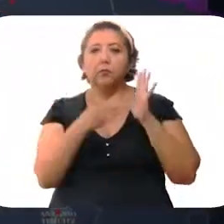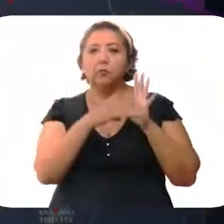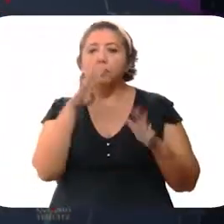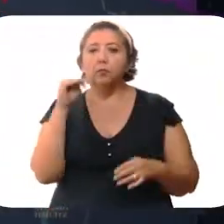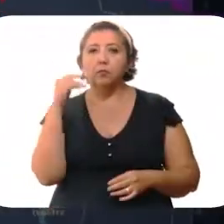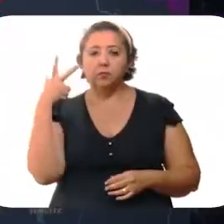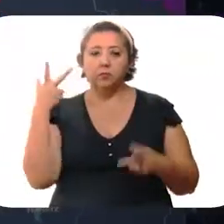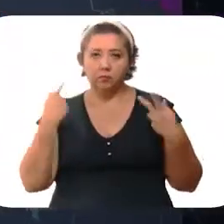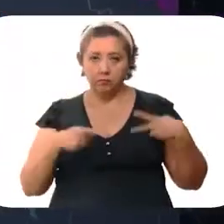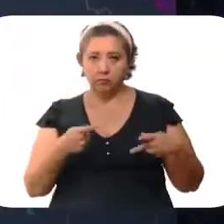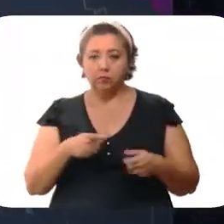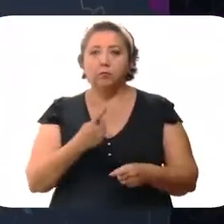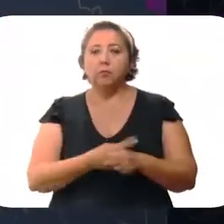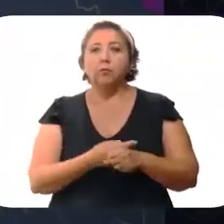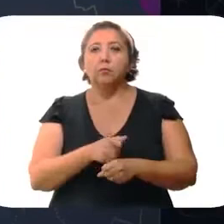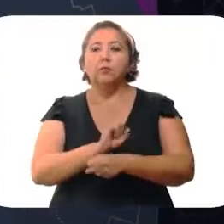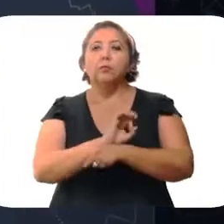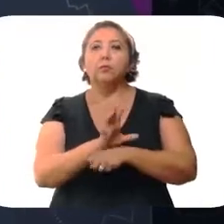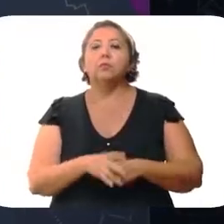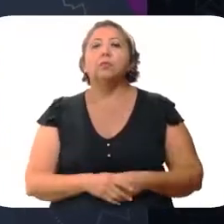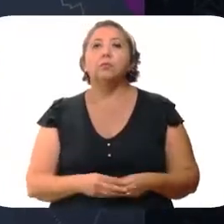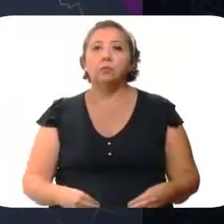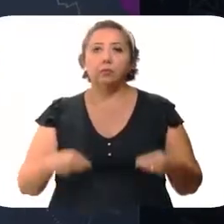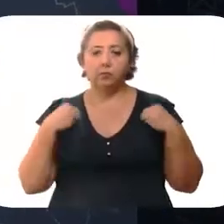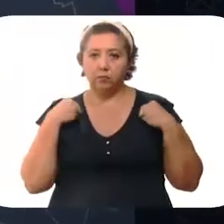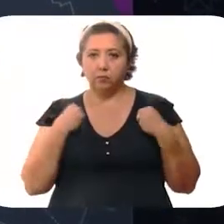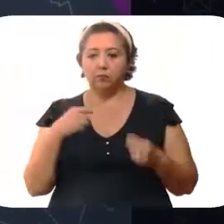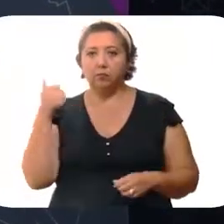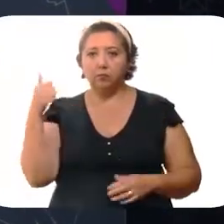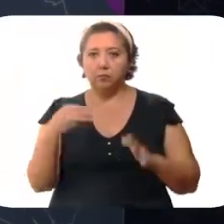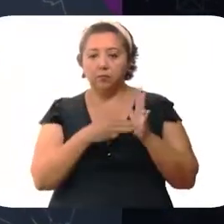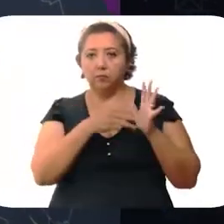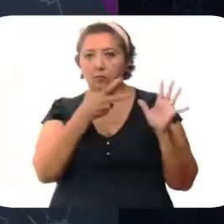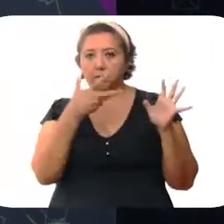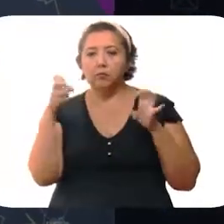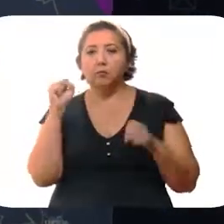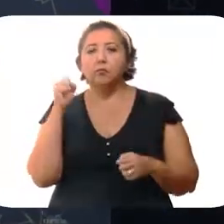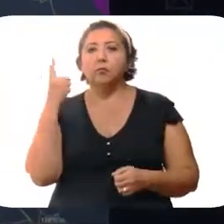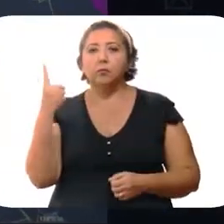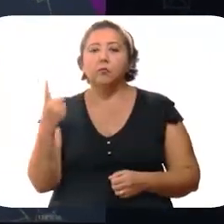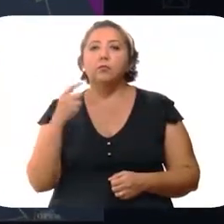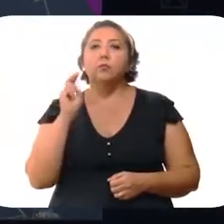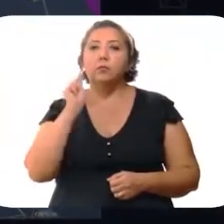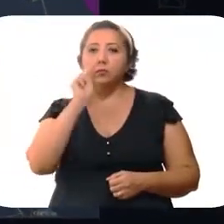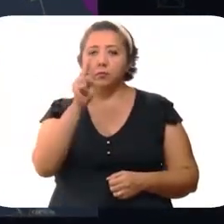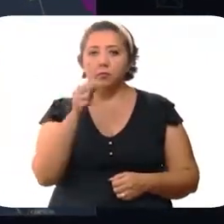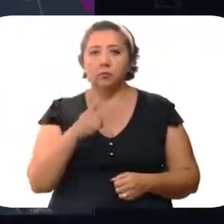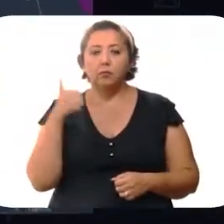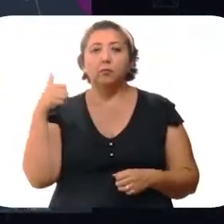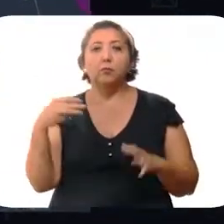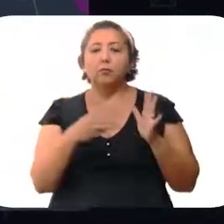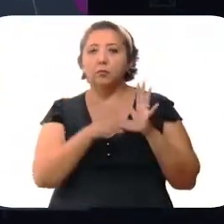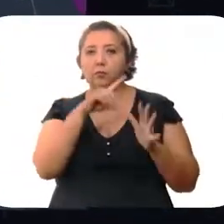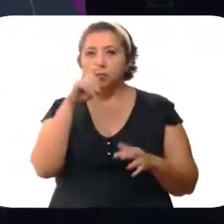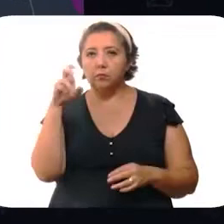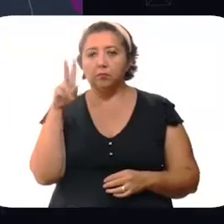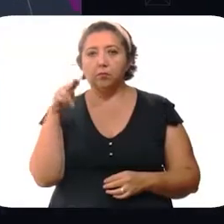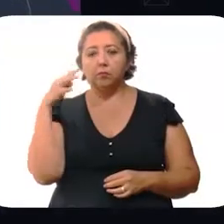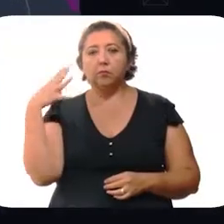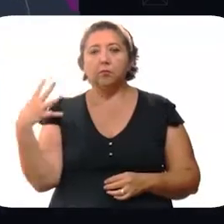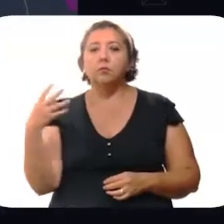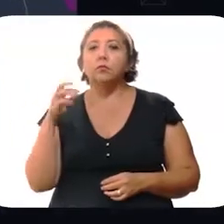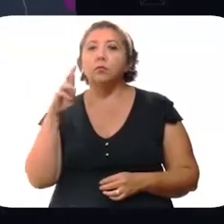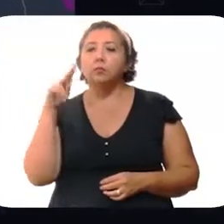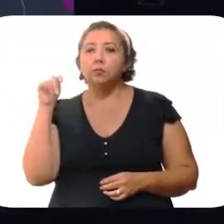24.098 personas contagiadas de coronavirus, que viven 6.861 en la zona norte, 6.184 en la zona